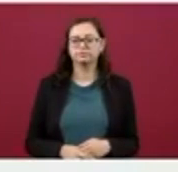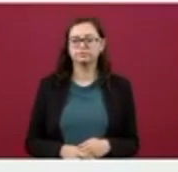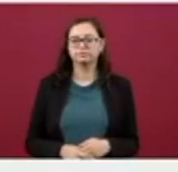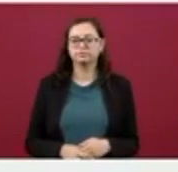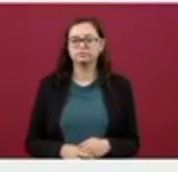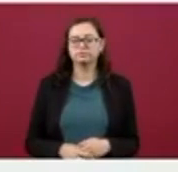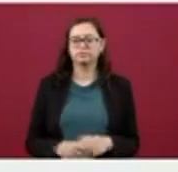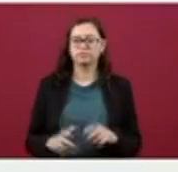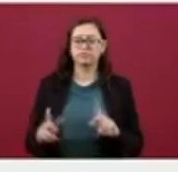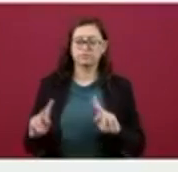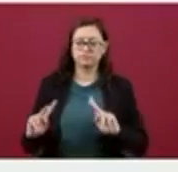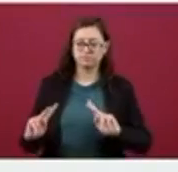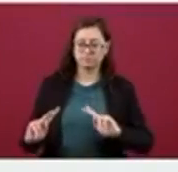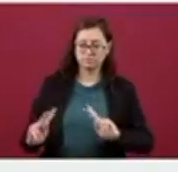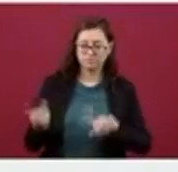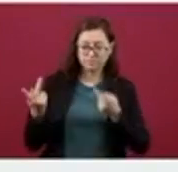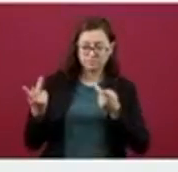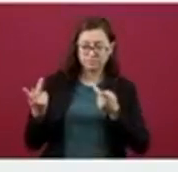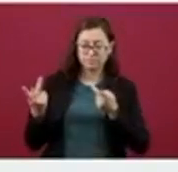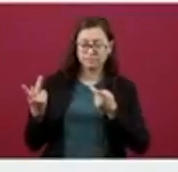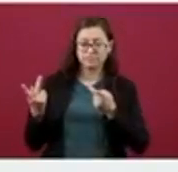por la venta